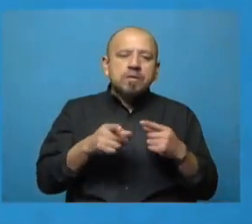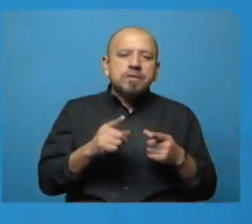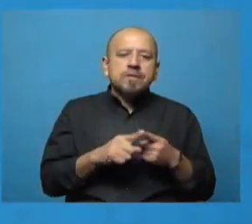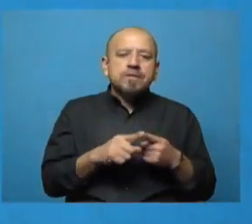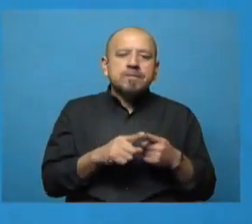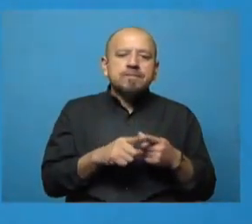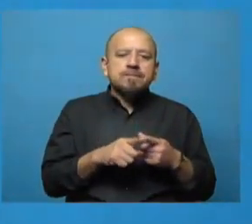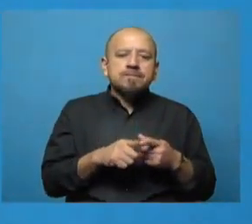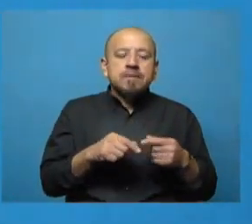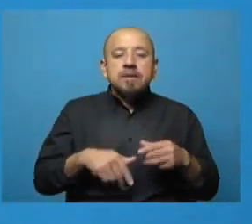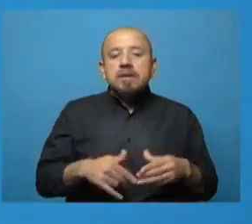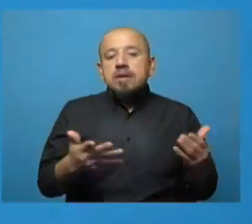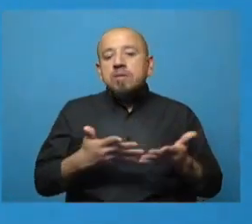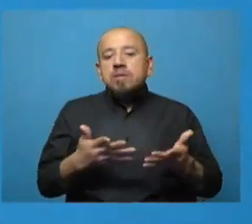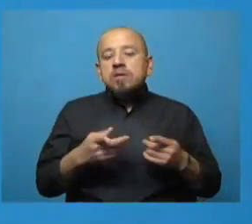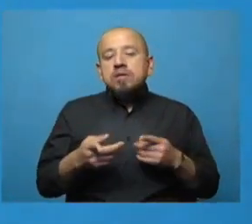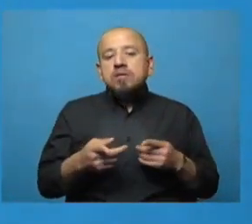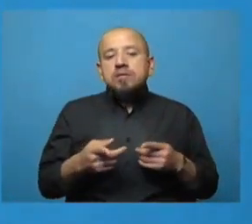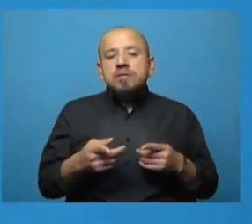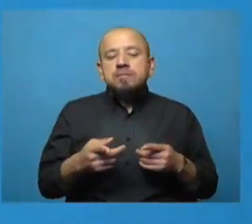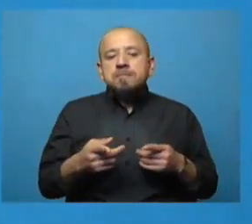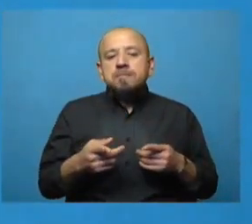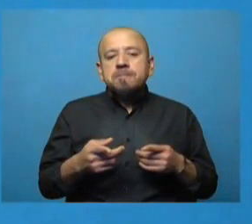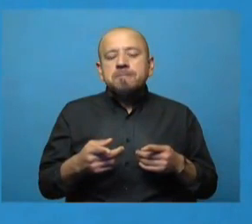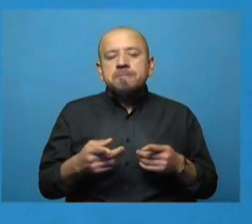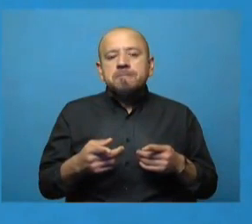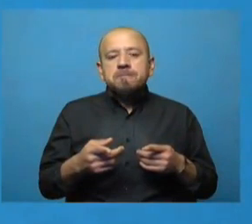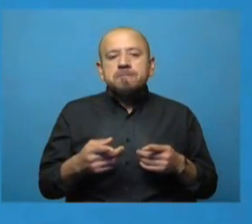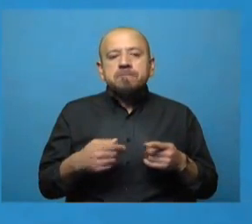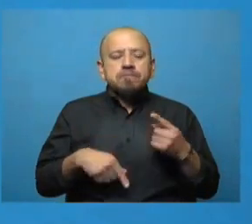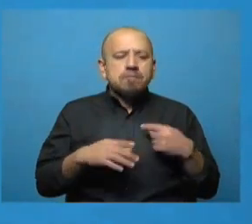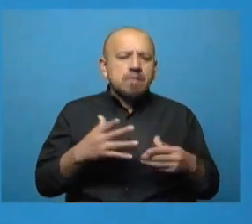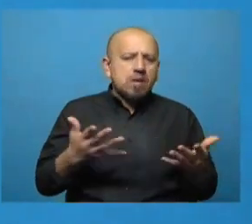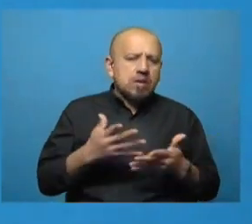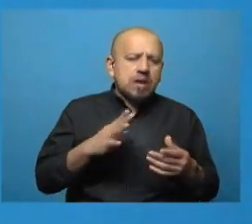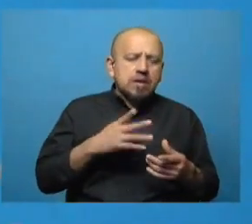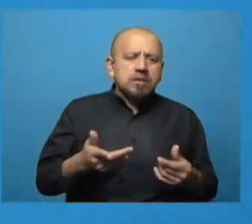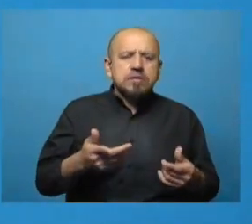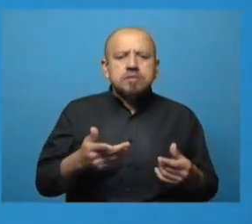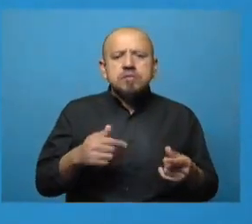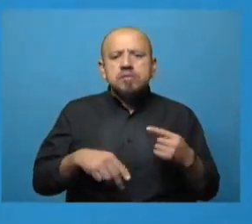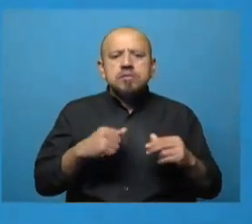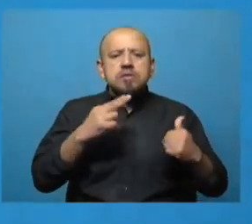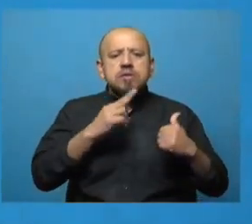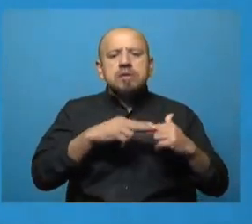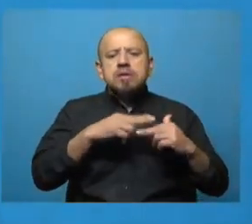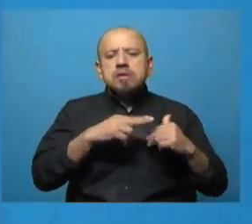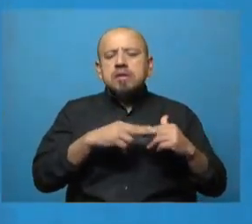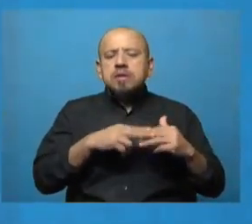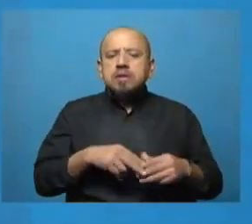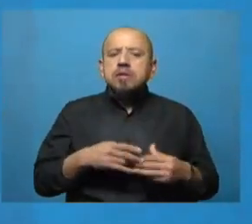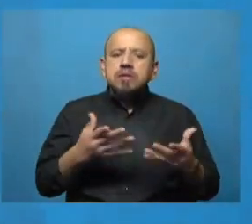la época de ahora este este que está tan cubierta de bueno de la internet que tanto nos ayuda